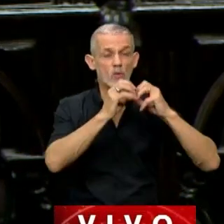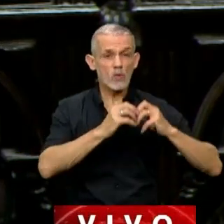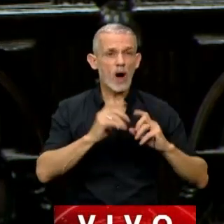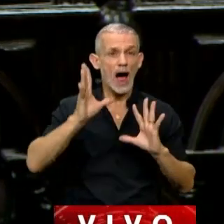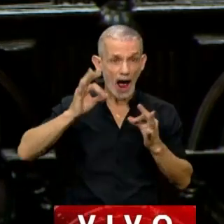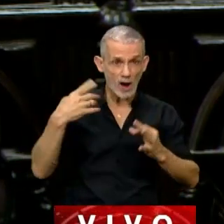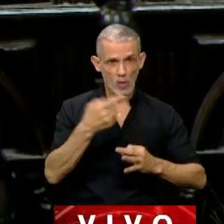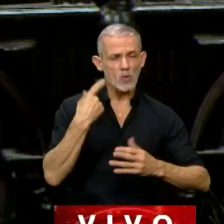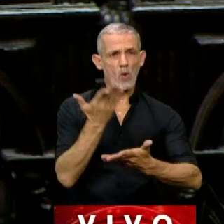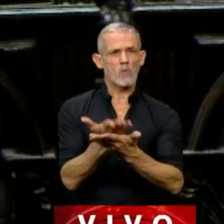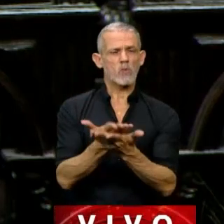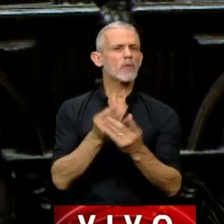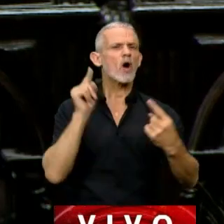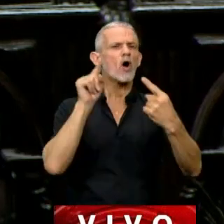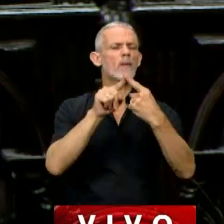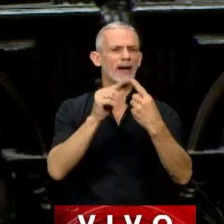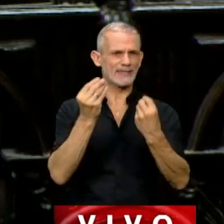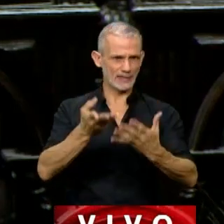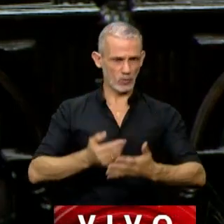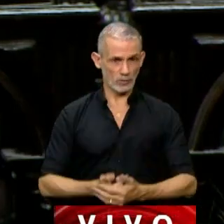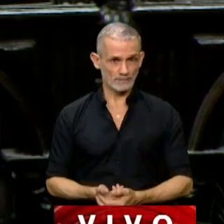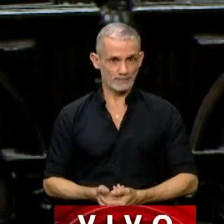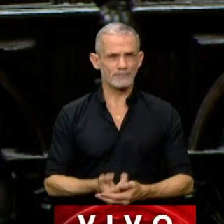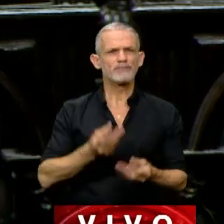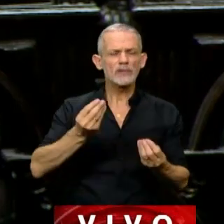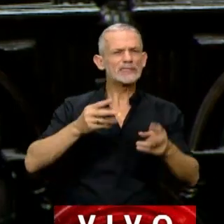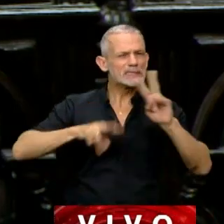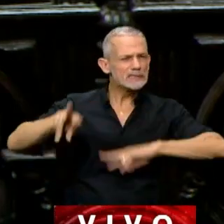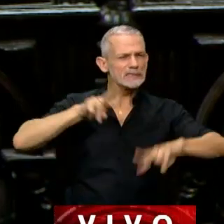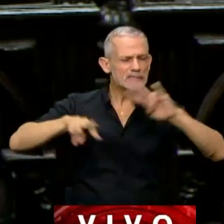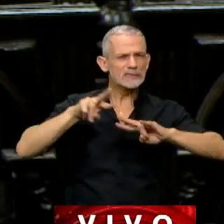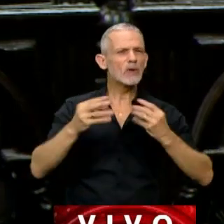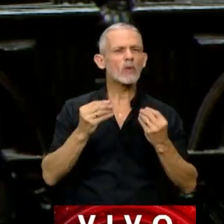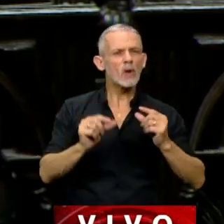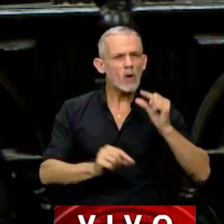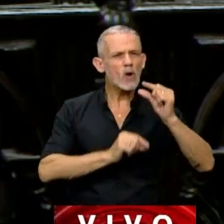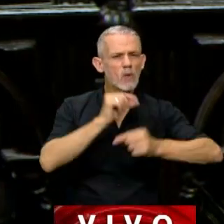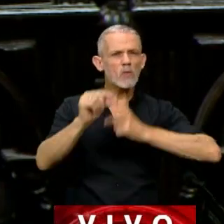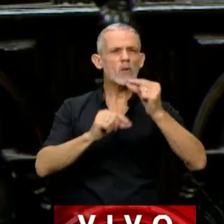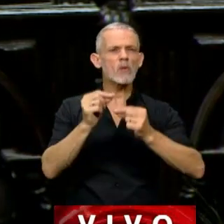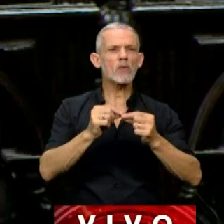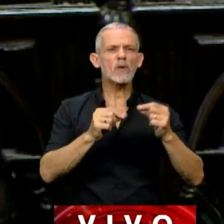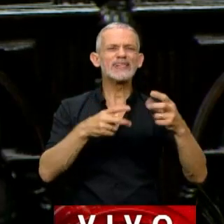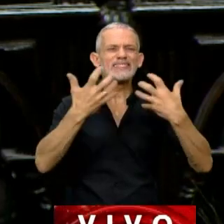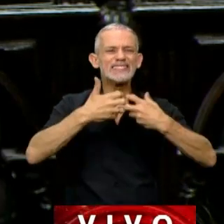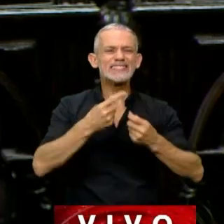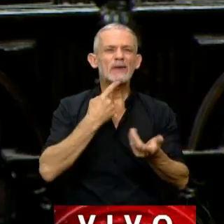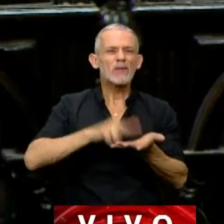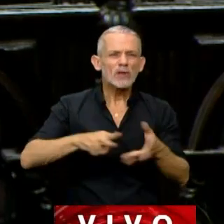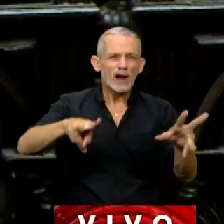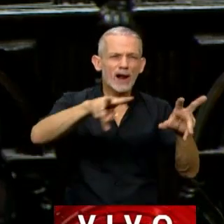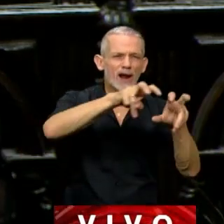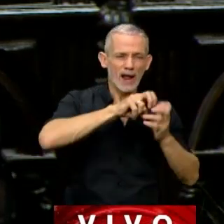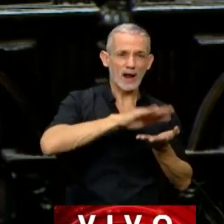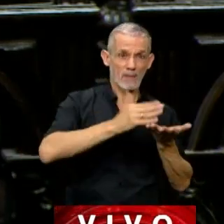que nos hemos propuesto como un objetivo que es buscar la progresividad del sistema recaudatorio para